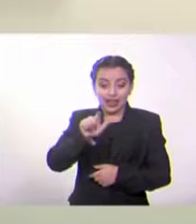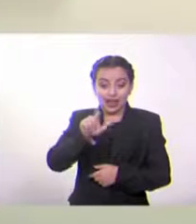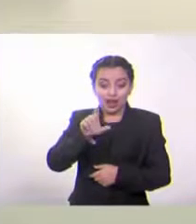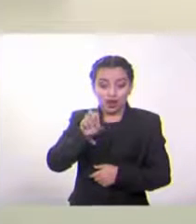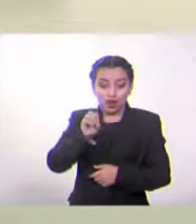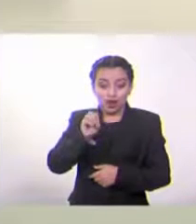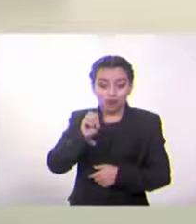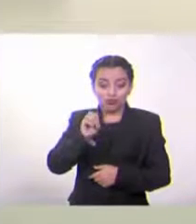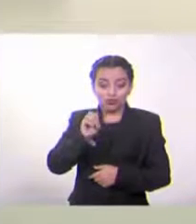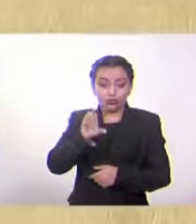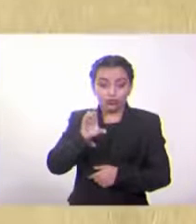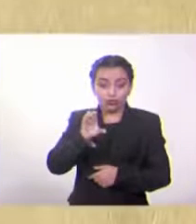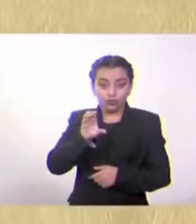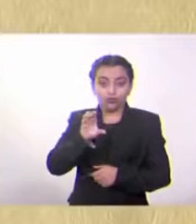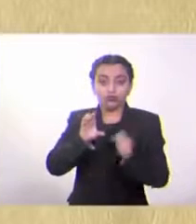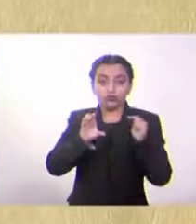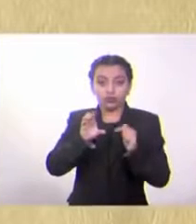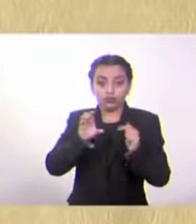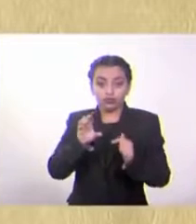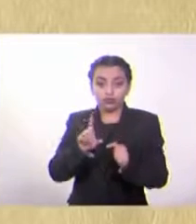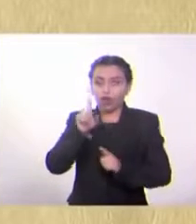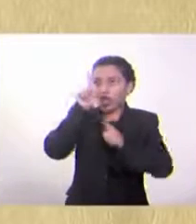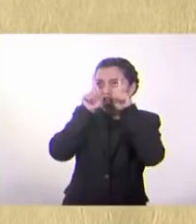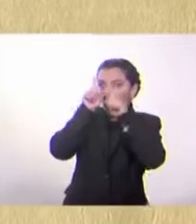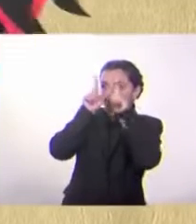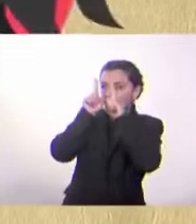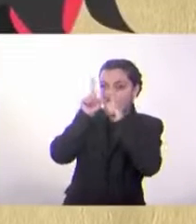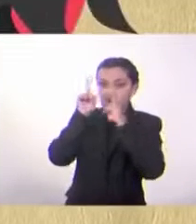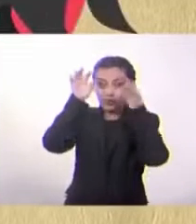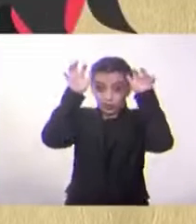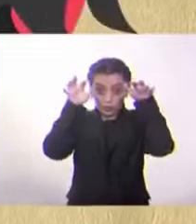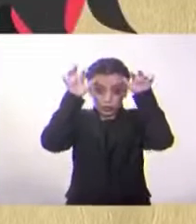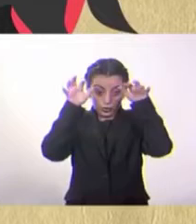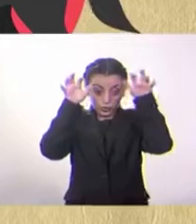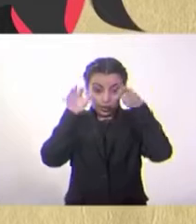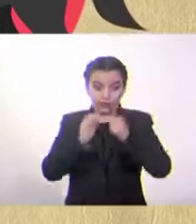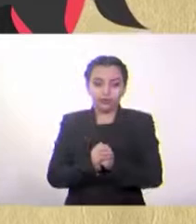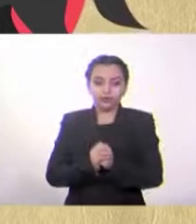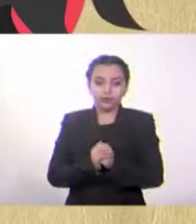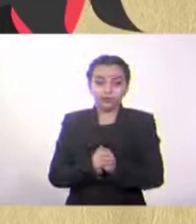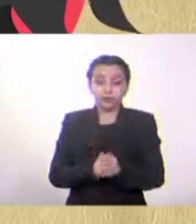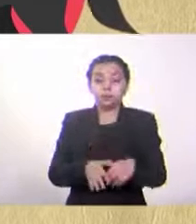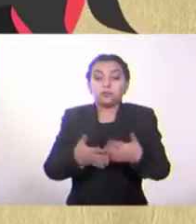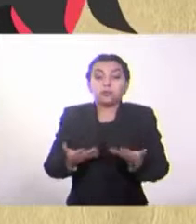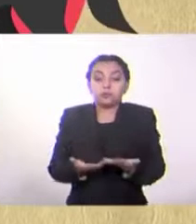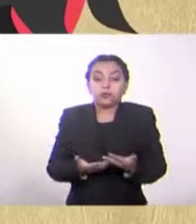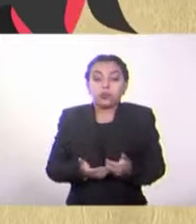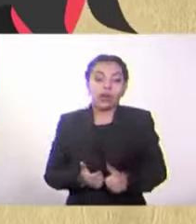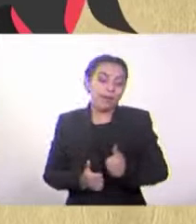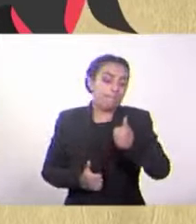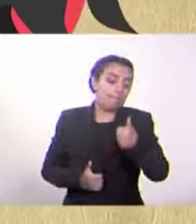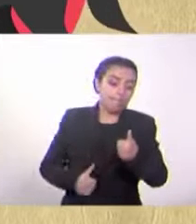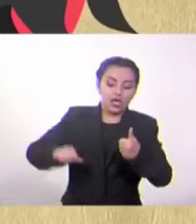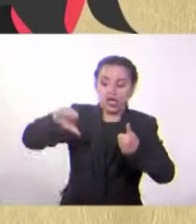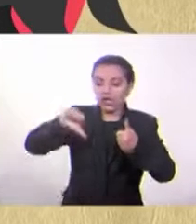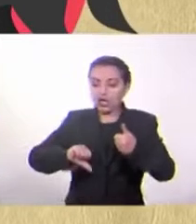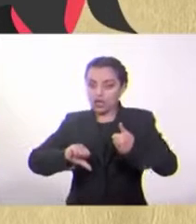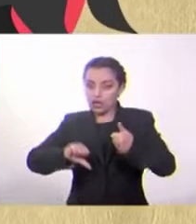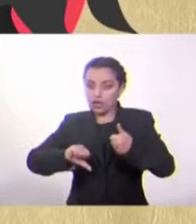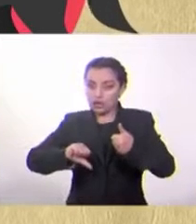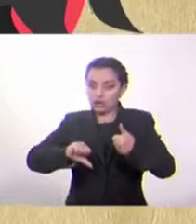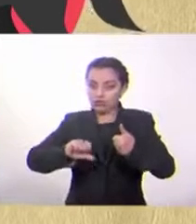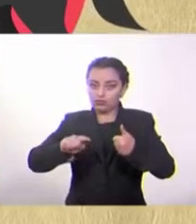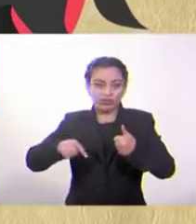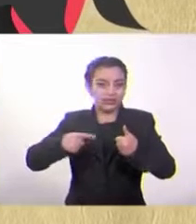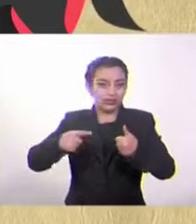número 3 sería que tratan sobre la fuerza del bien y del mal. Siempre va a existir en los mitos una fuerza